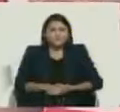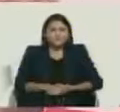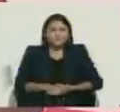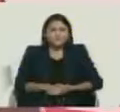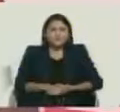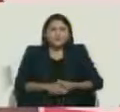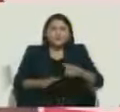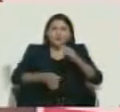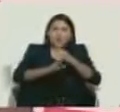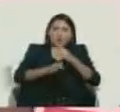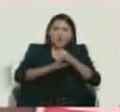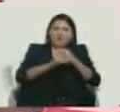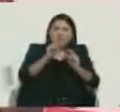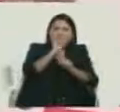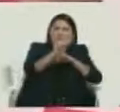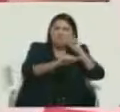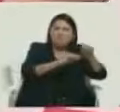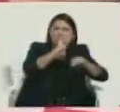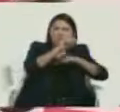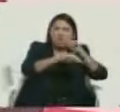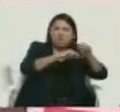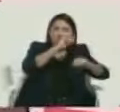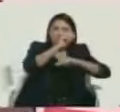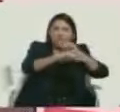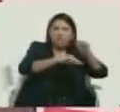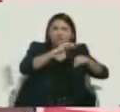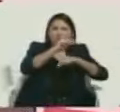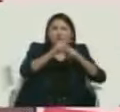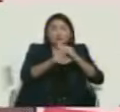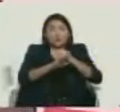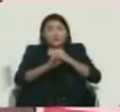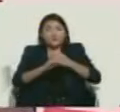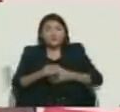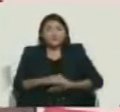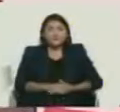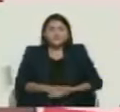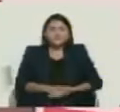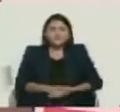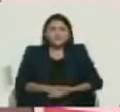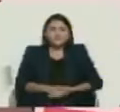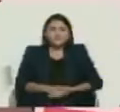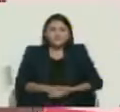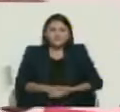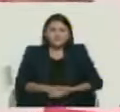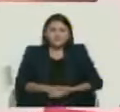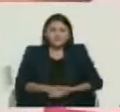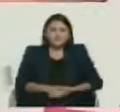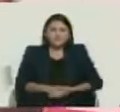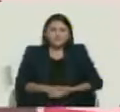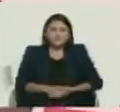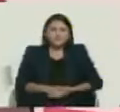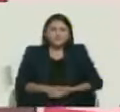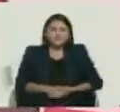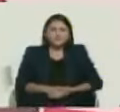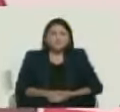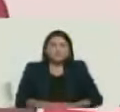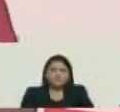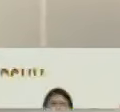Todavía les dicen y los insultan. No, los alacranes allá y nosotros aquí. O sea, los alacranes aquí y los terroristas aquí, pues.